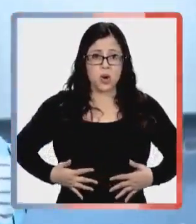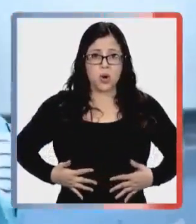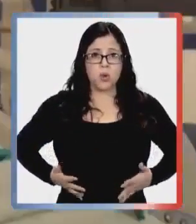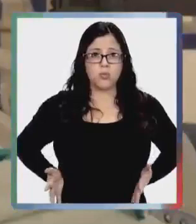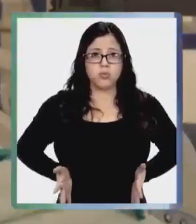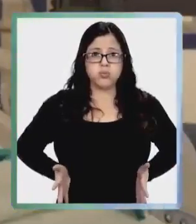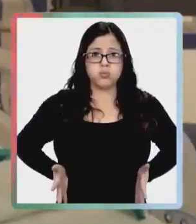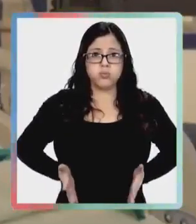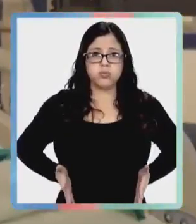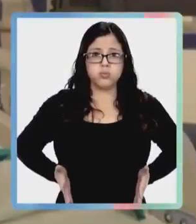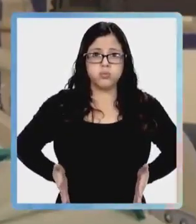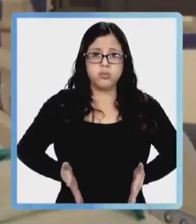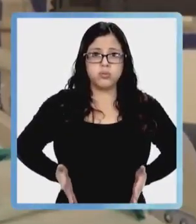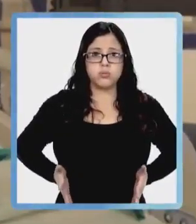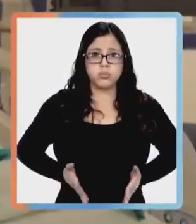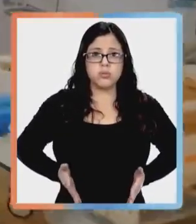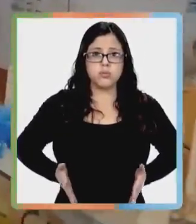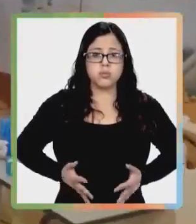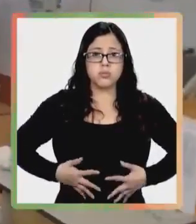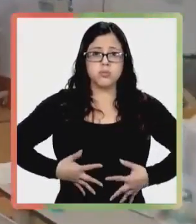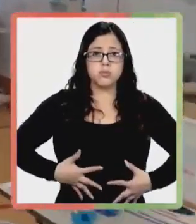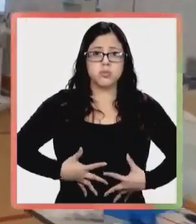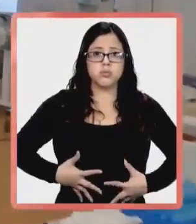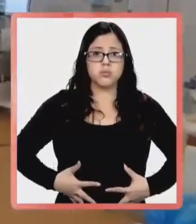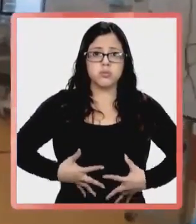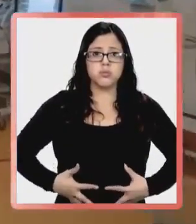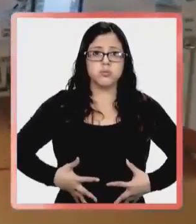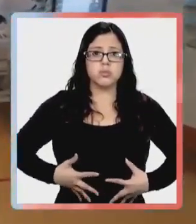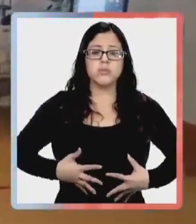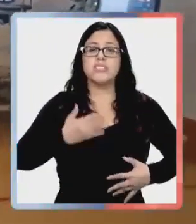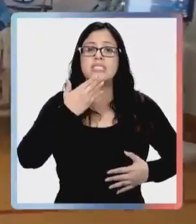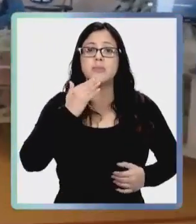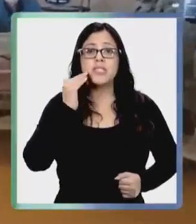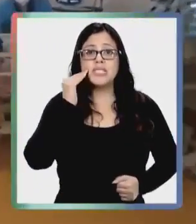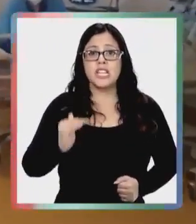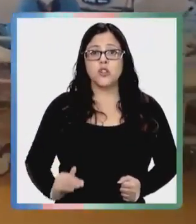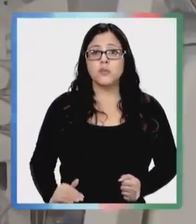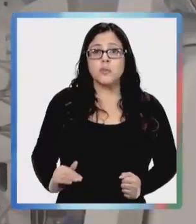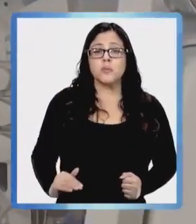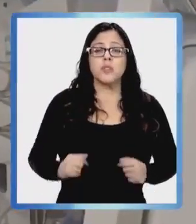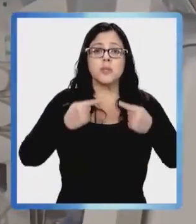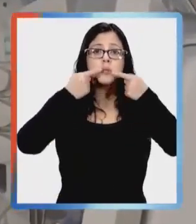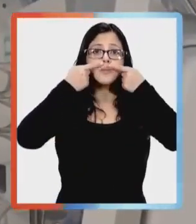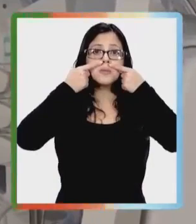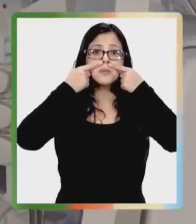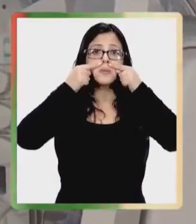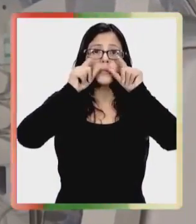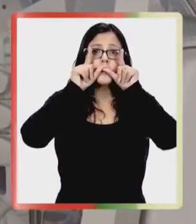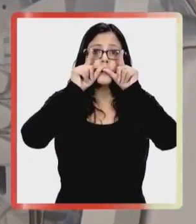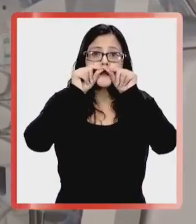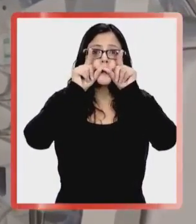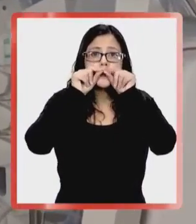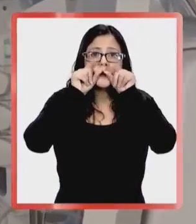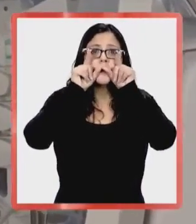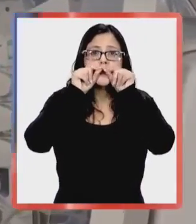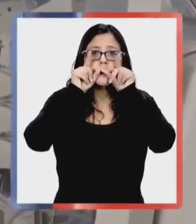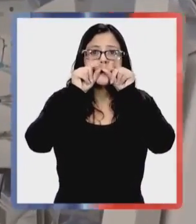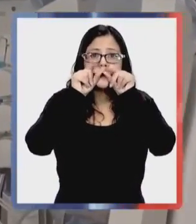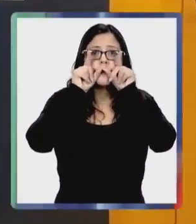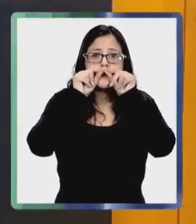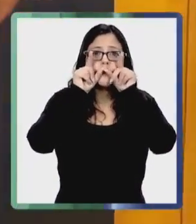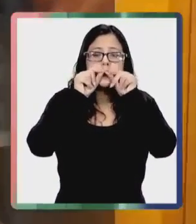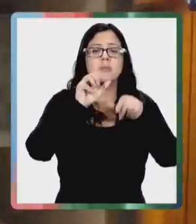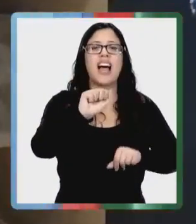un lado y el tórax para otro. Si un niño mayor, las aletitas de la nariz se mueven en forma muy rápida, es el